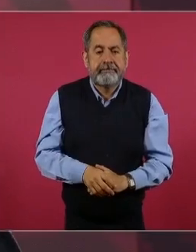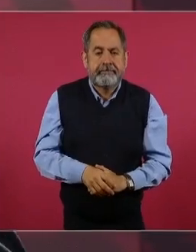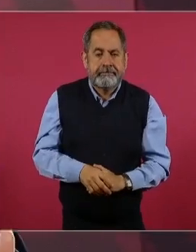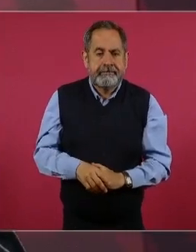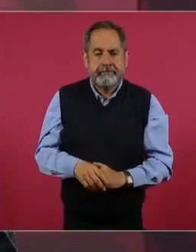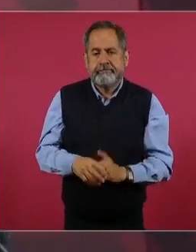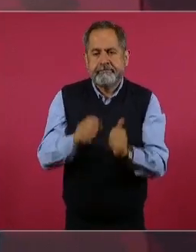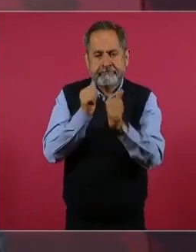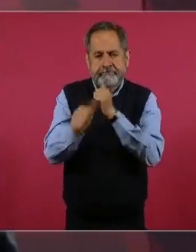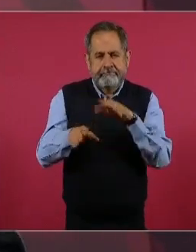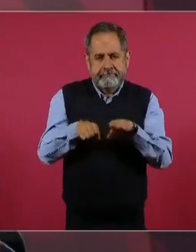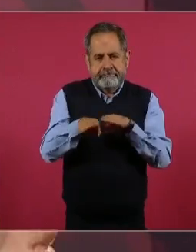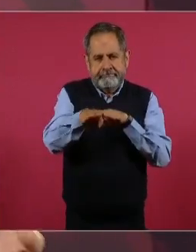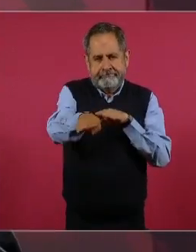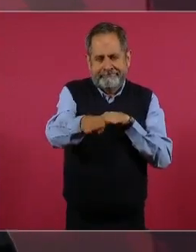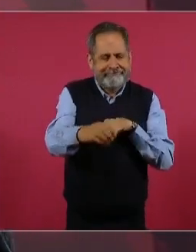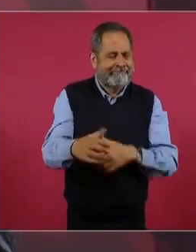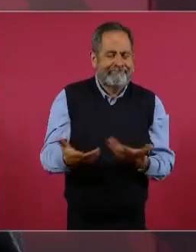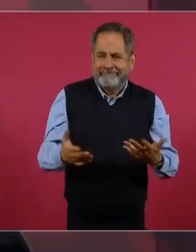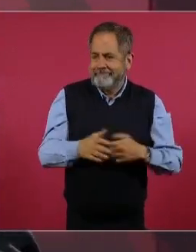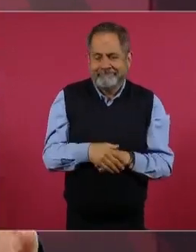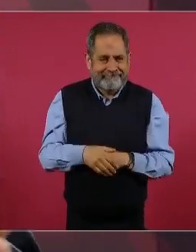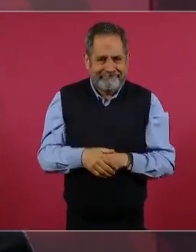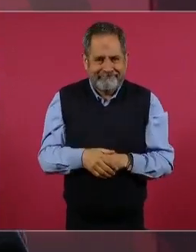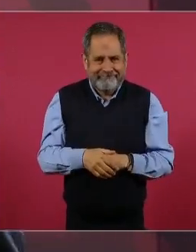por carretera y ya está